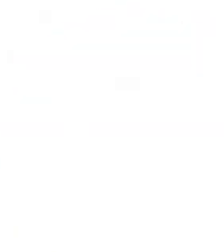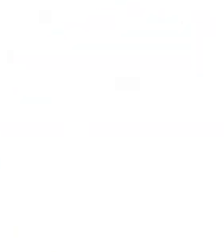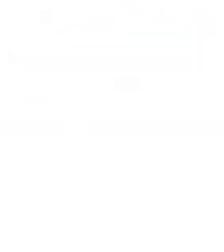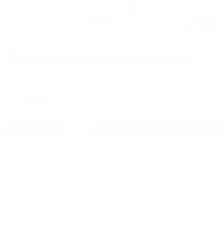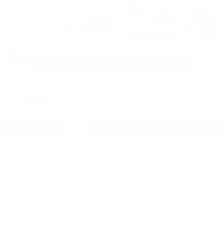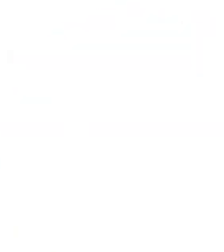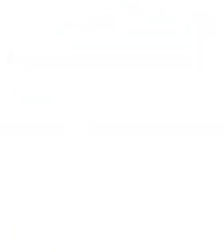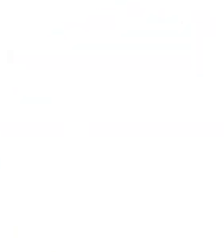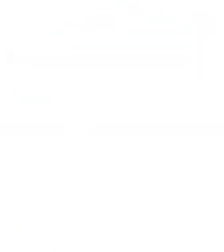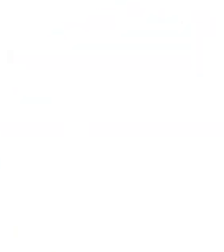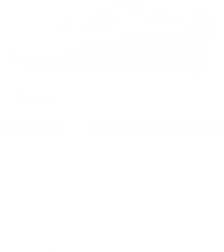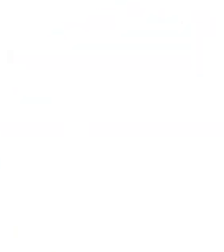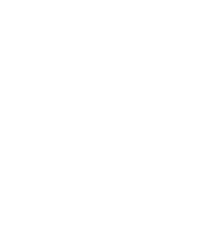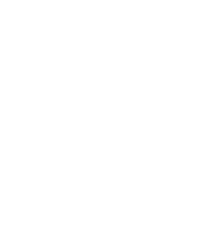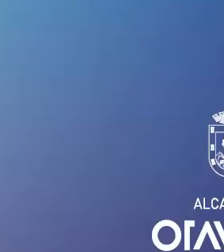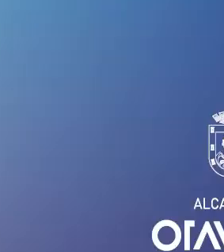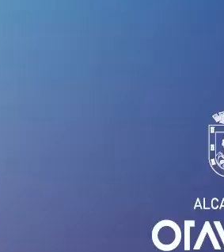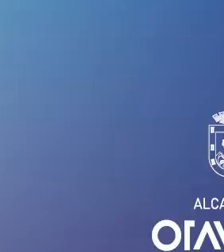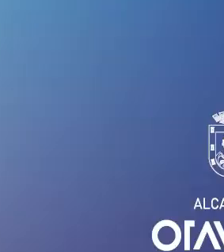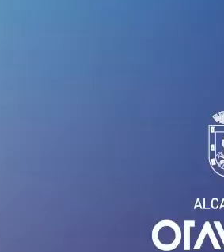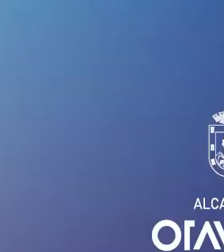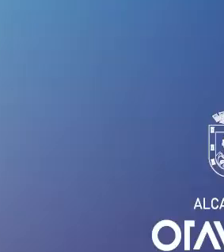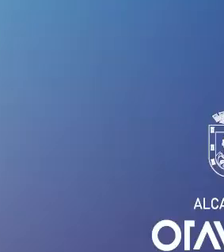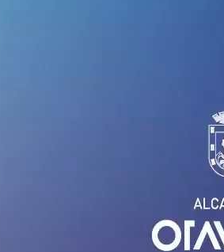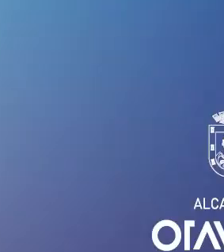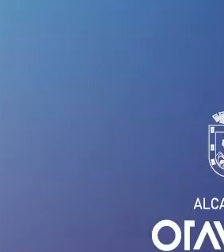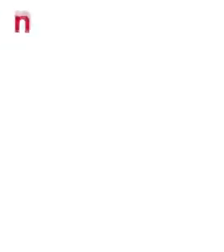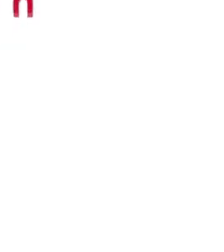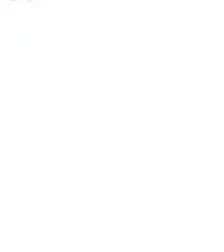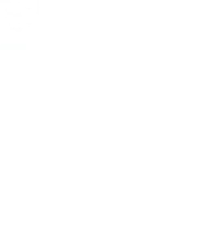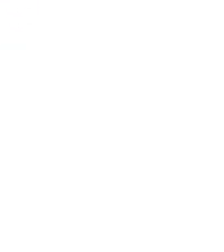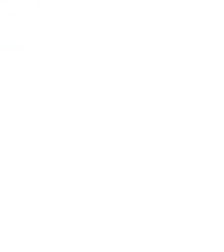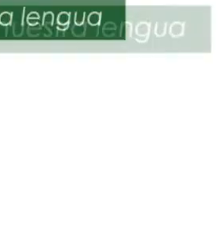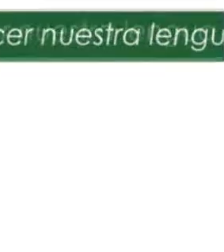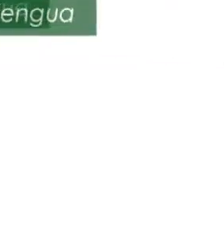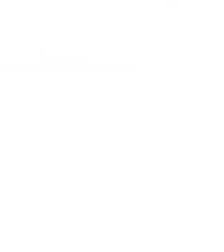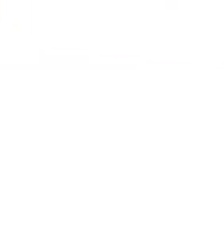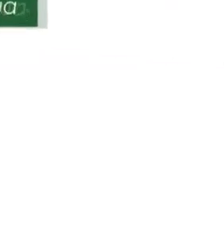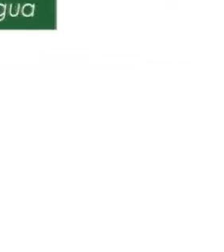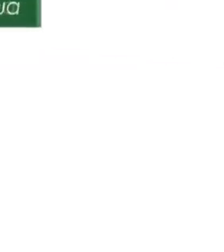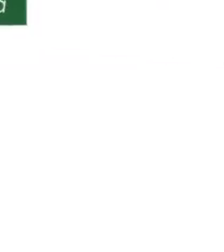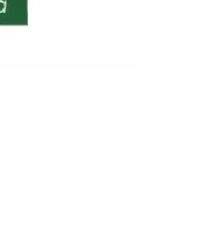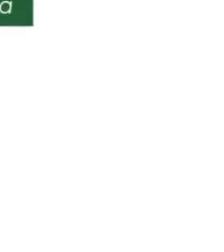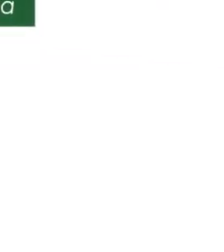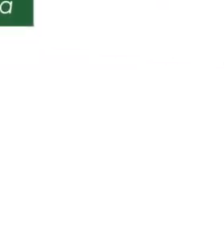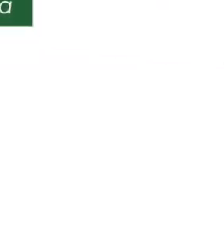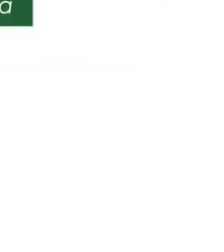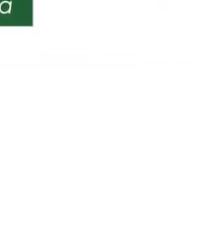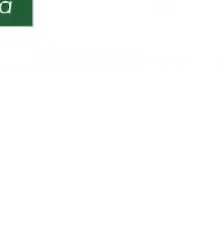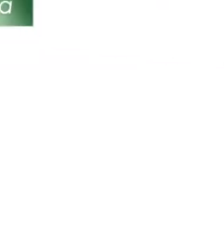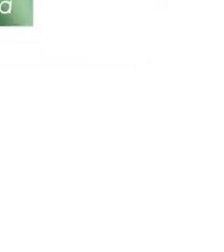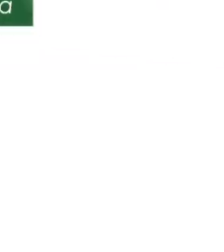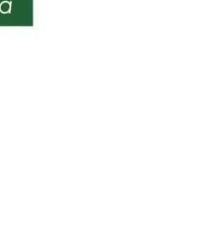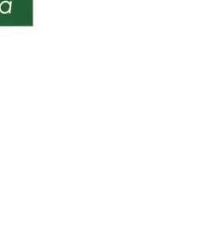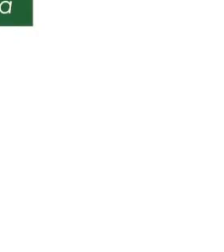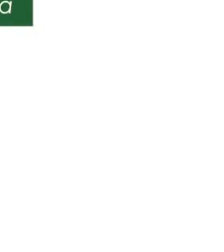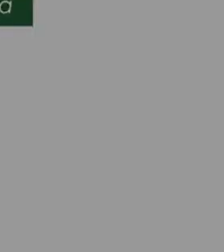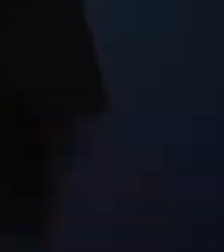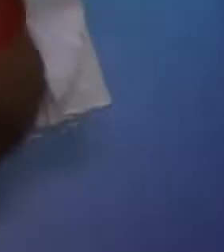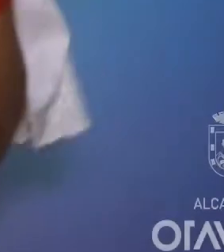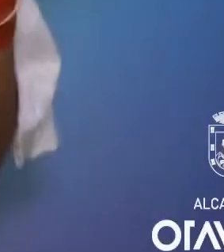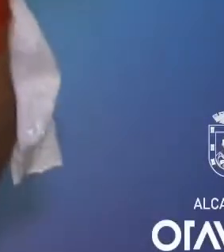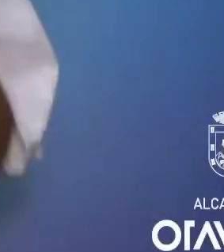ishkai guaranga, ishkai chunga, watapi, kayarirka, wakin rurai kunapas, guasimanda, rurarijun, kichuata, yachachishpapas, sirma fanga